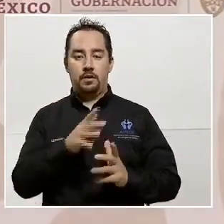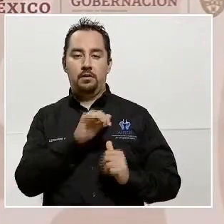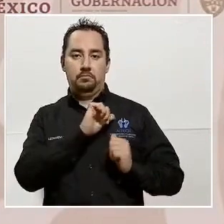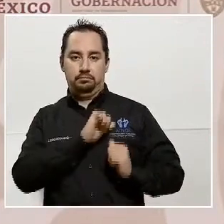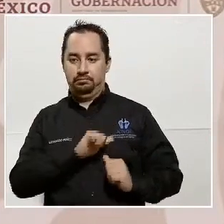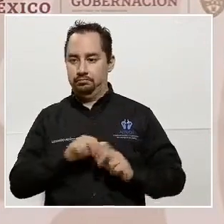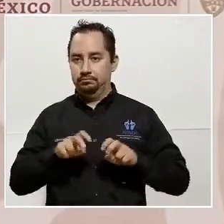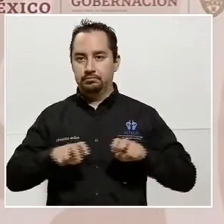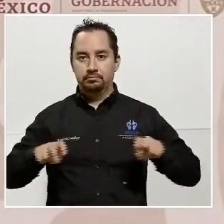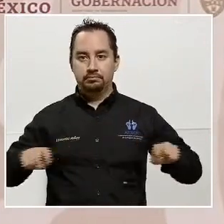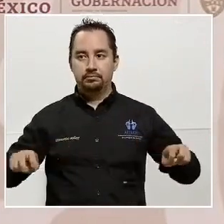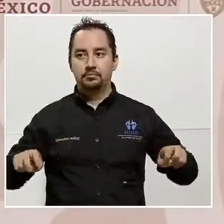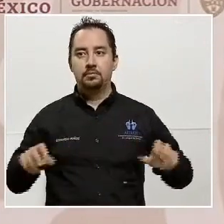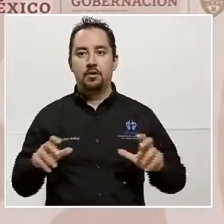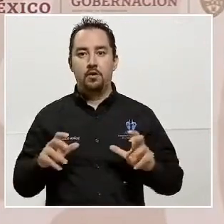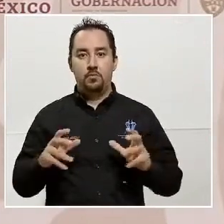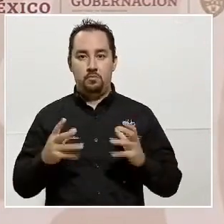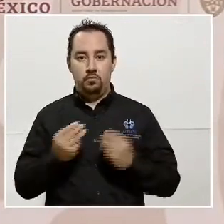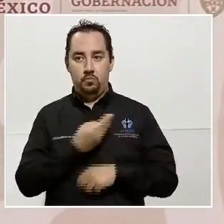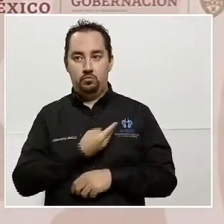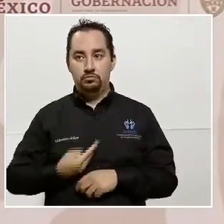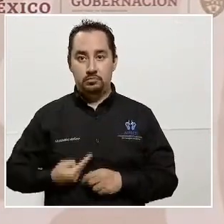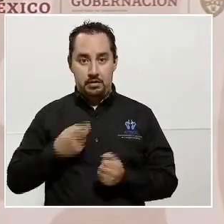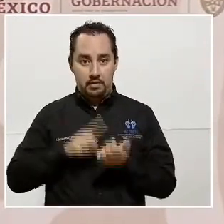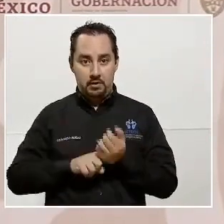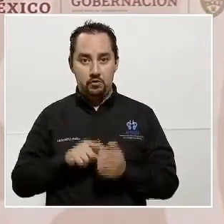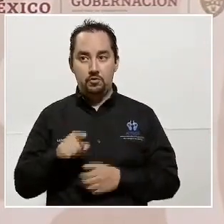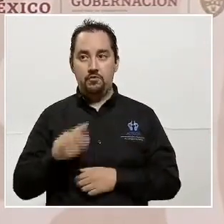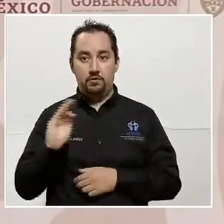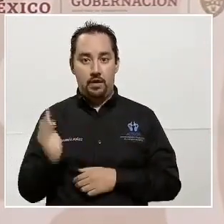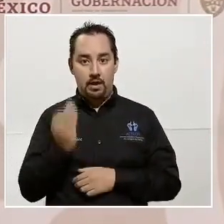autoridades municipales, estatales y federales,